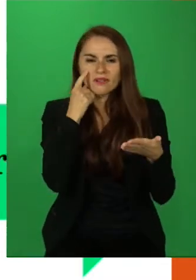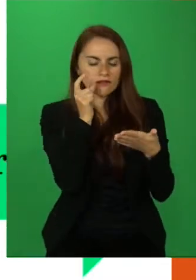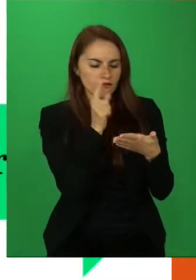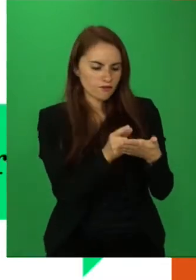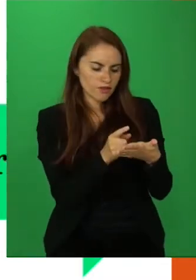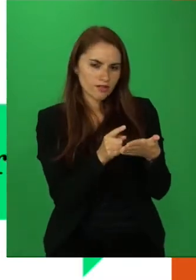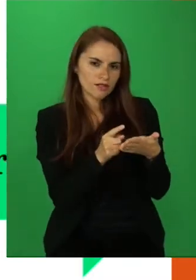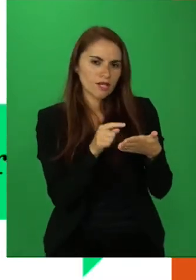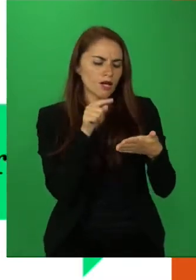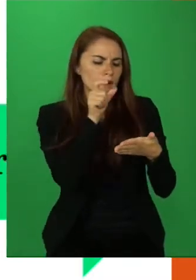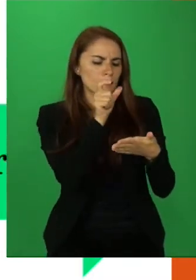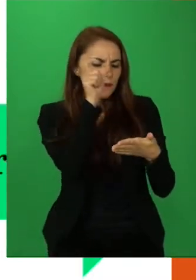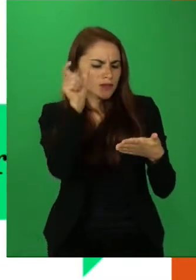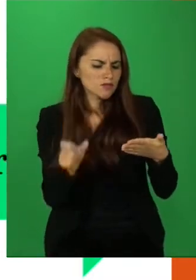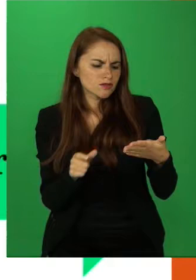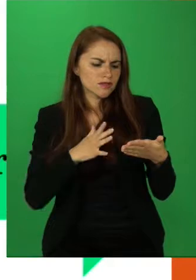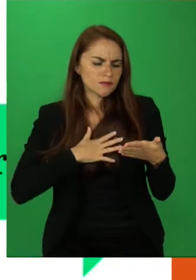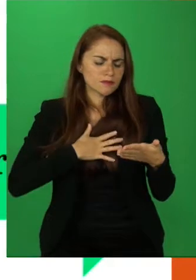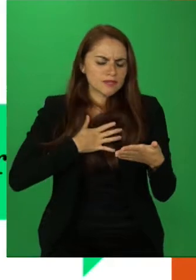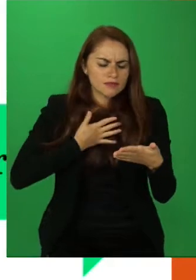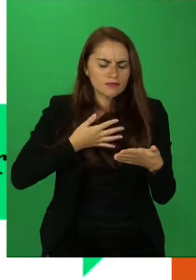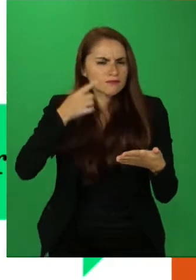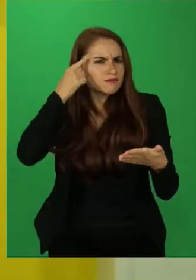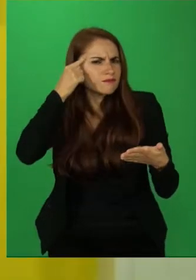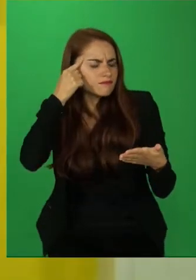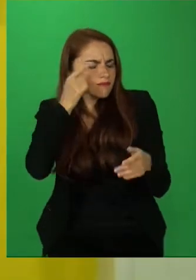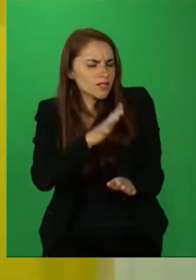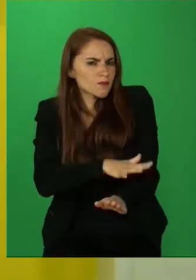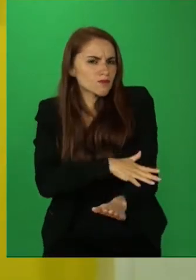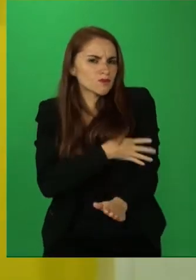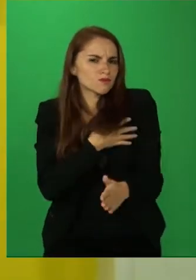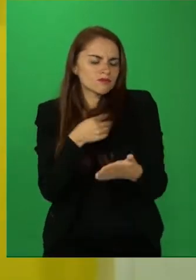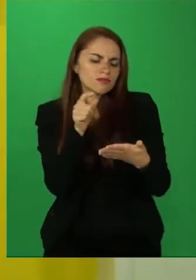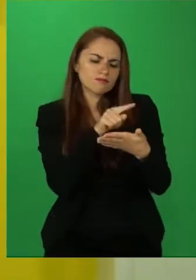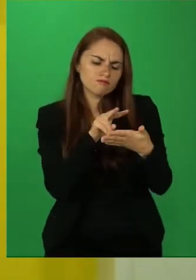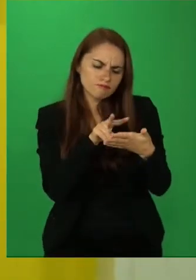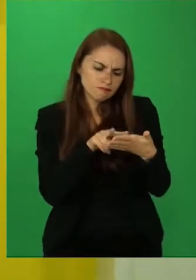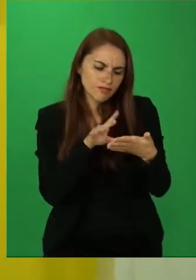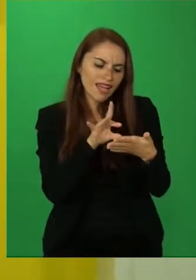identificar los pensamientos, sentimientos y emociones del emisor.